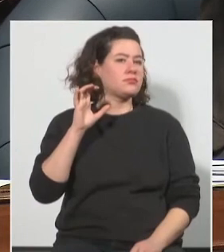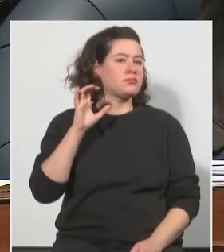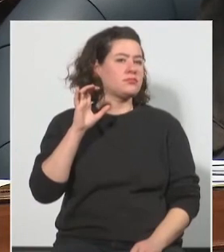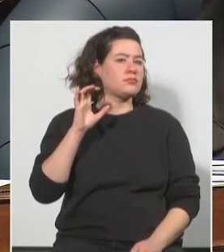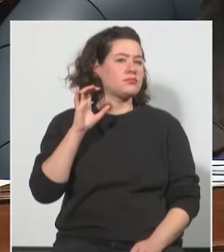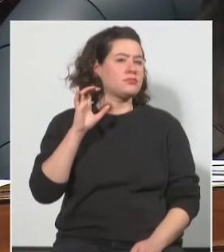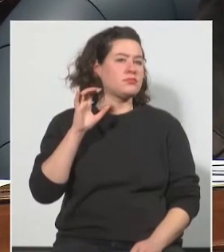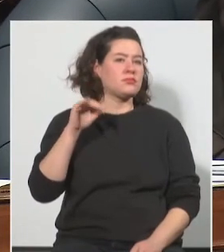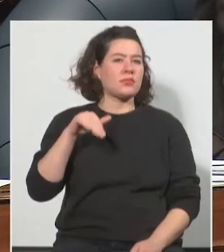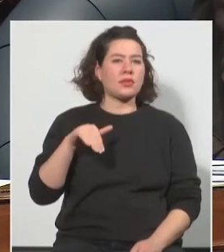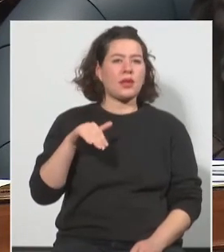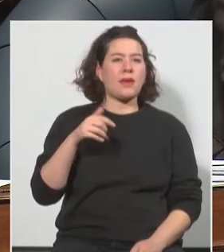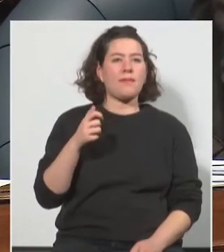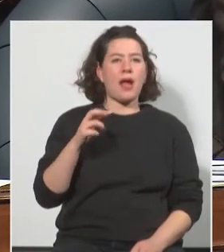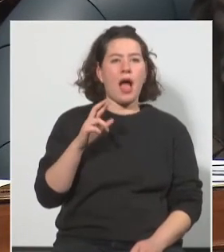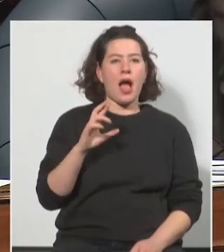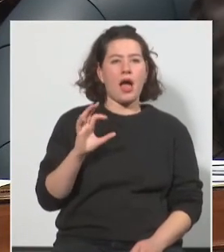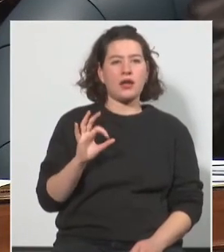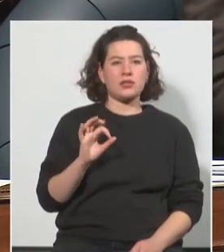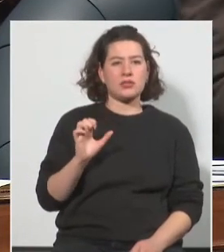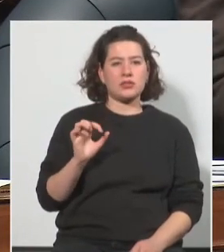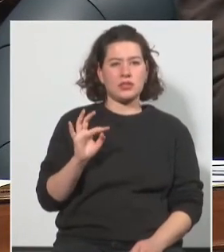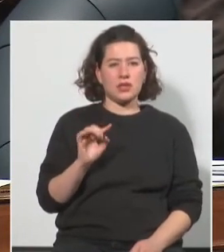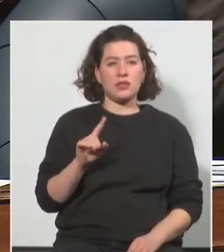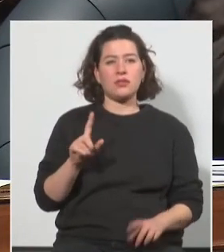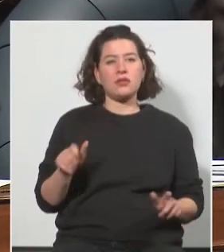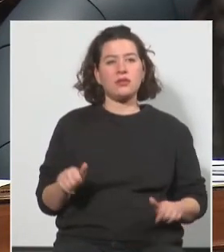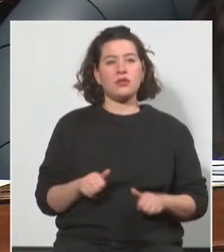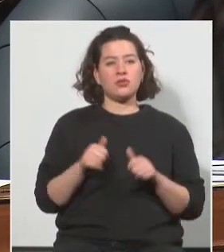el tan mentado Marcet hizo